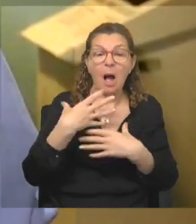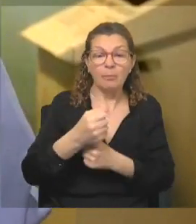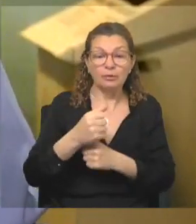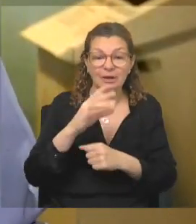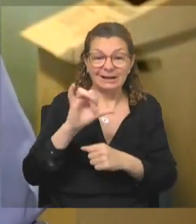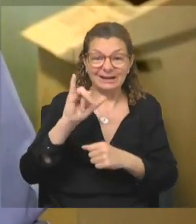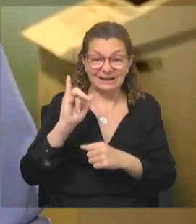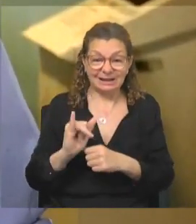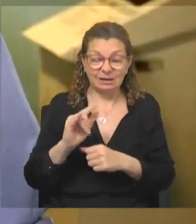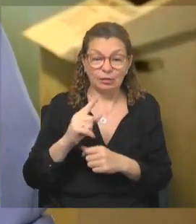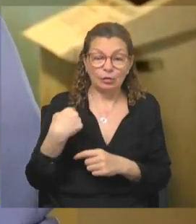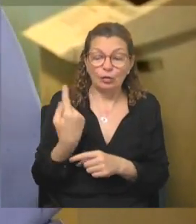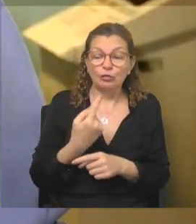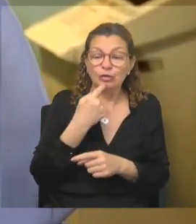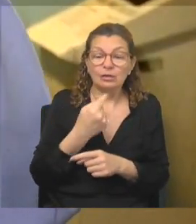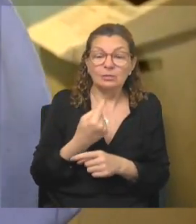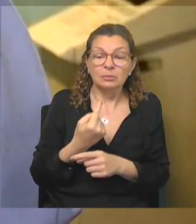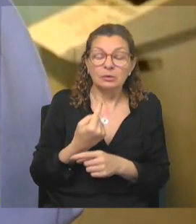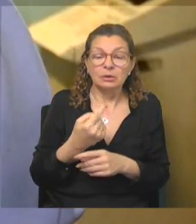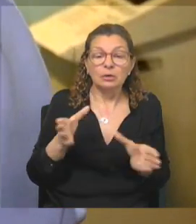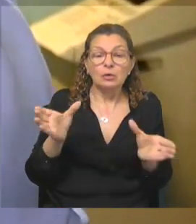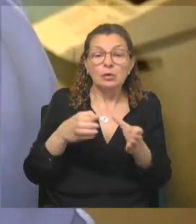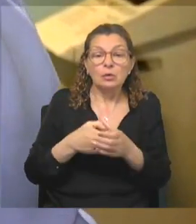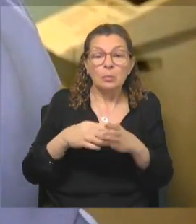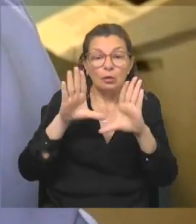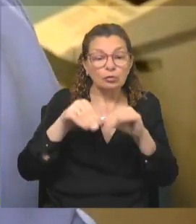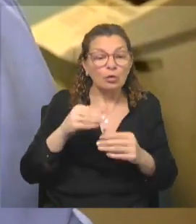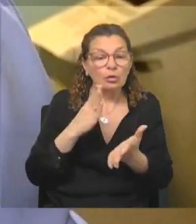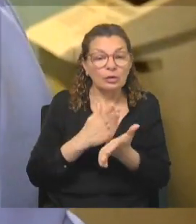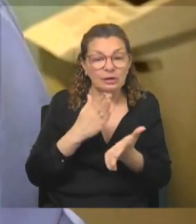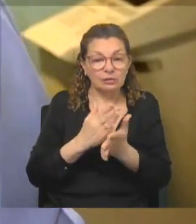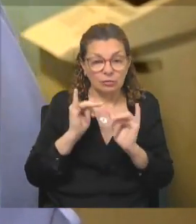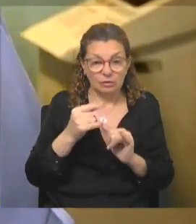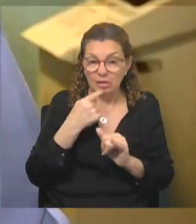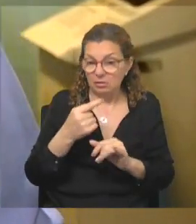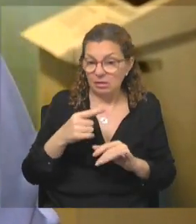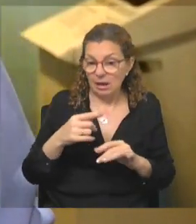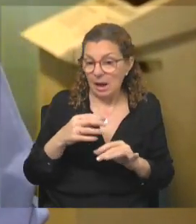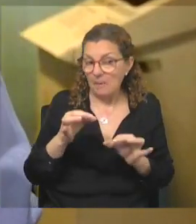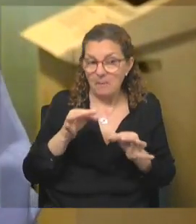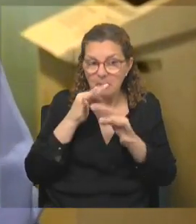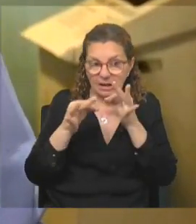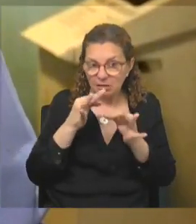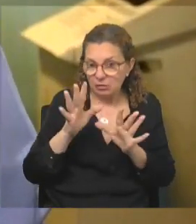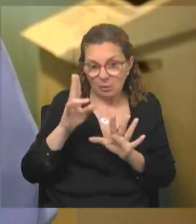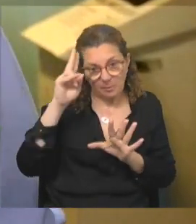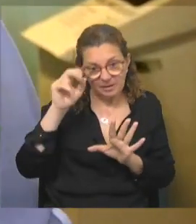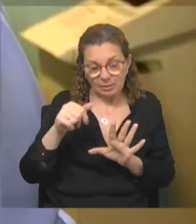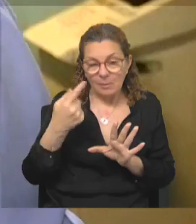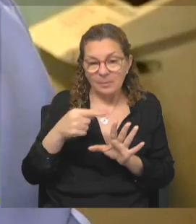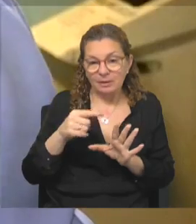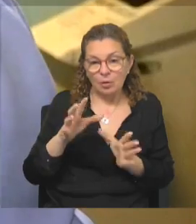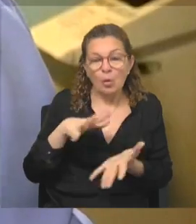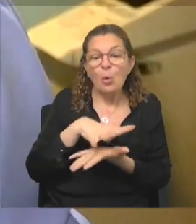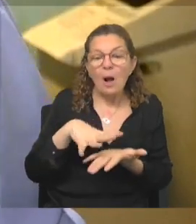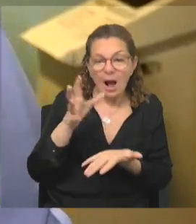Sí nosotros lo que decimos es que los gremios tienen todo el derecho a expresarse a manifestarse pero tienen sus